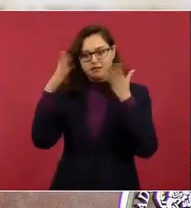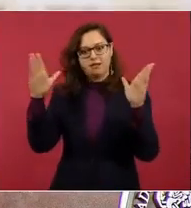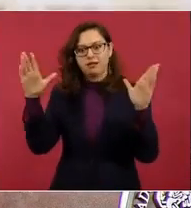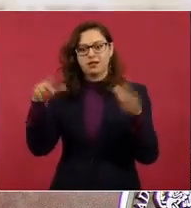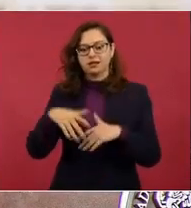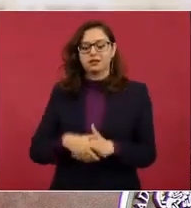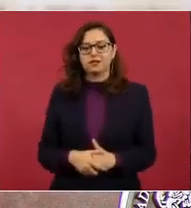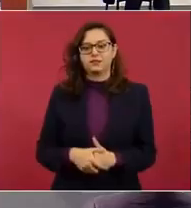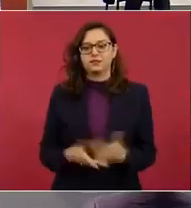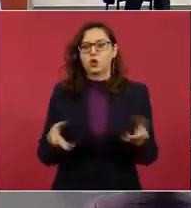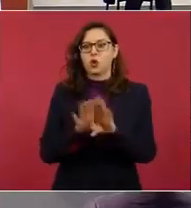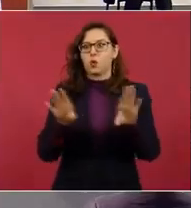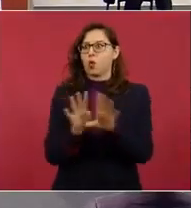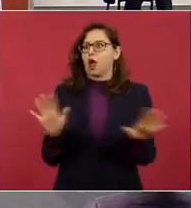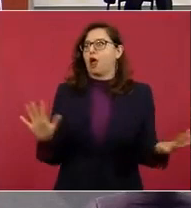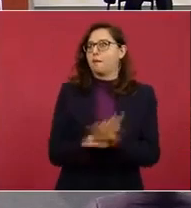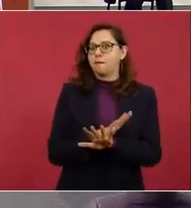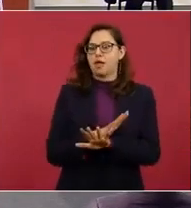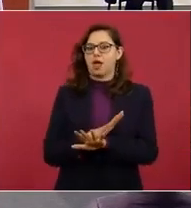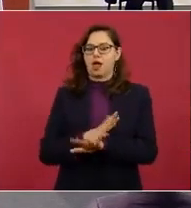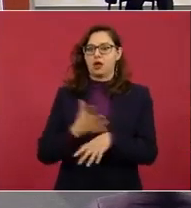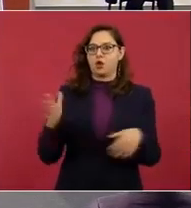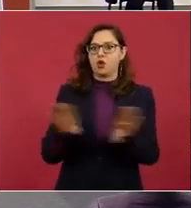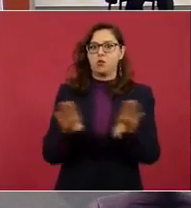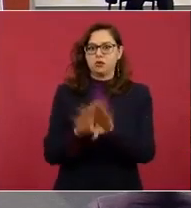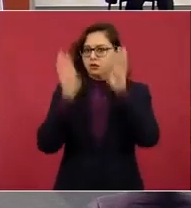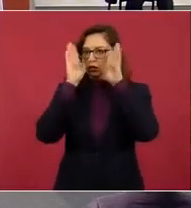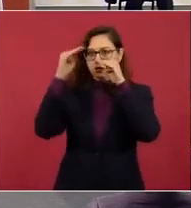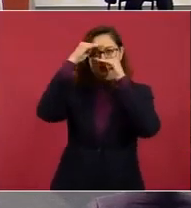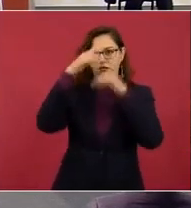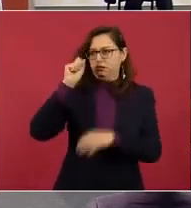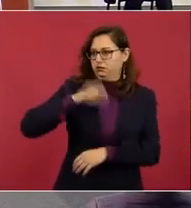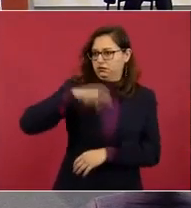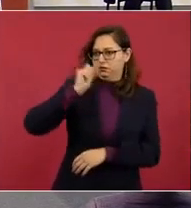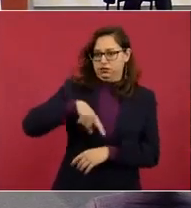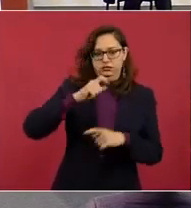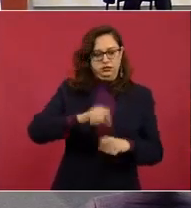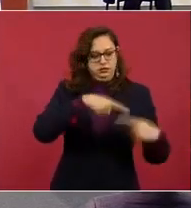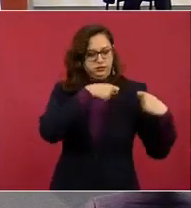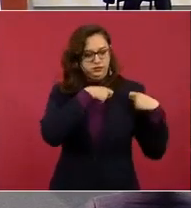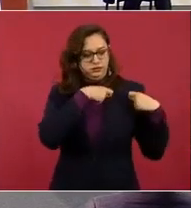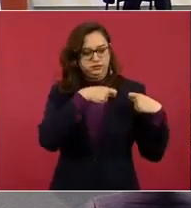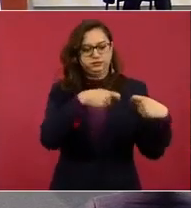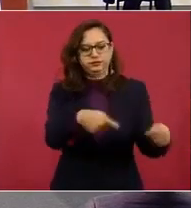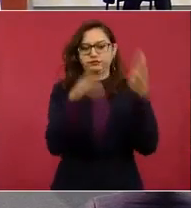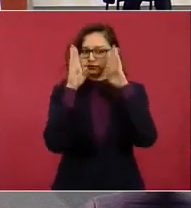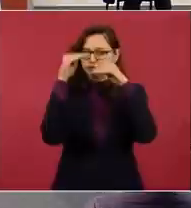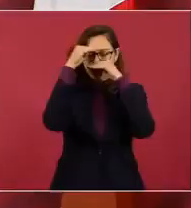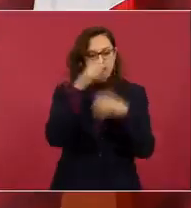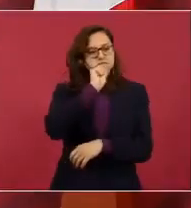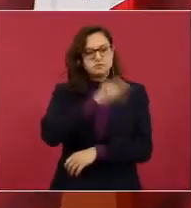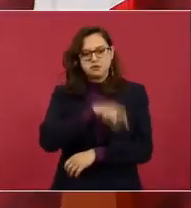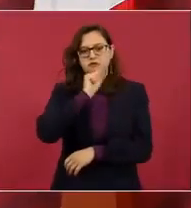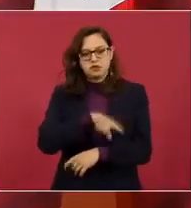¿Cómo se van a agitar las cosas si son conservadores? ¿Qué es el conservadurismo? Pues conservar, mantener